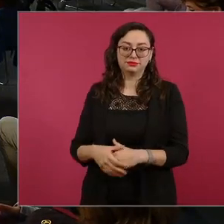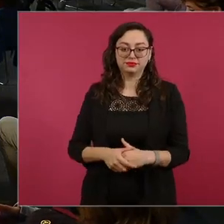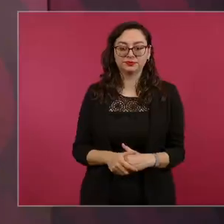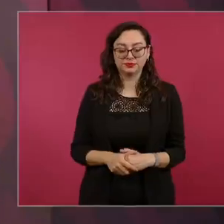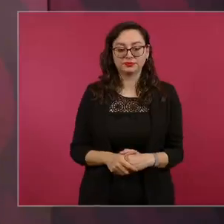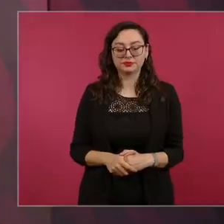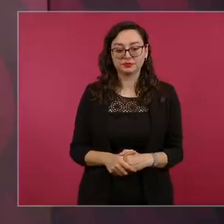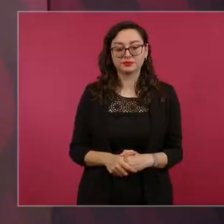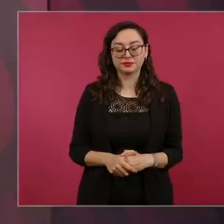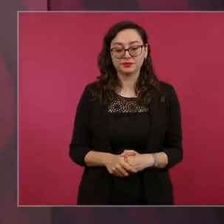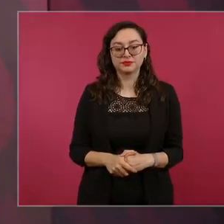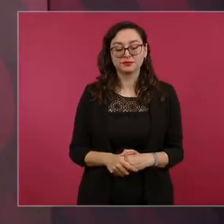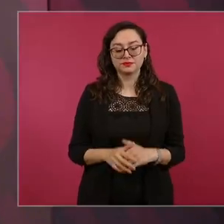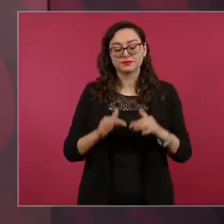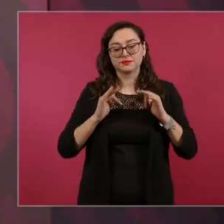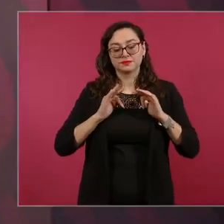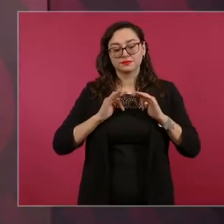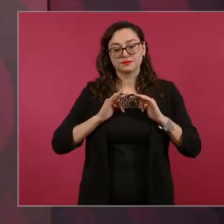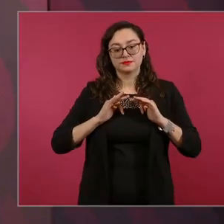pero se fue